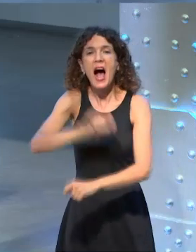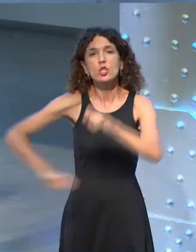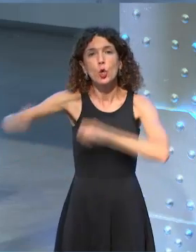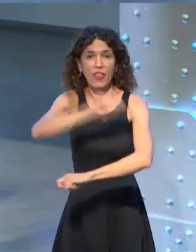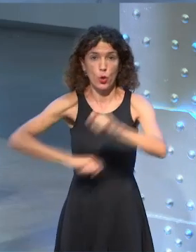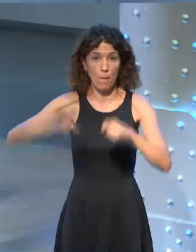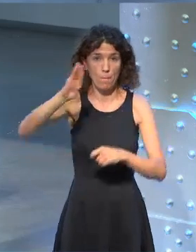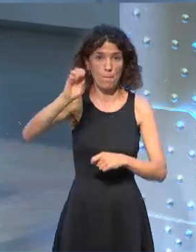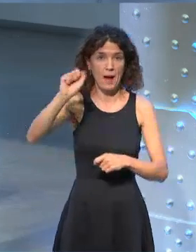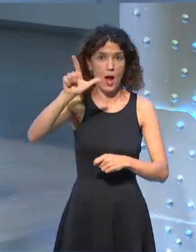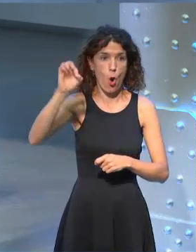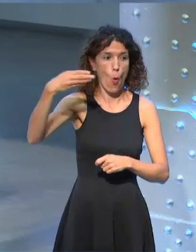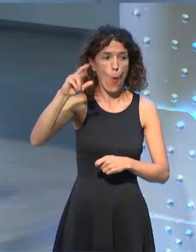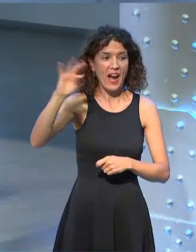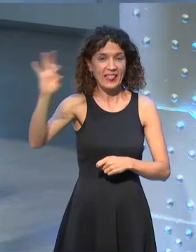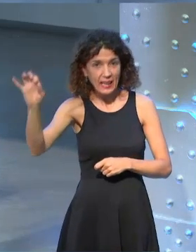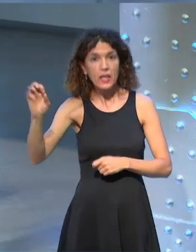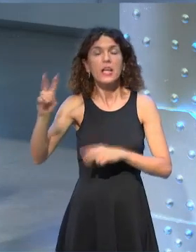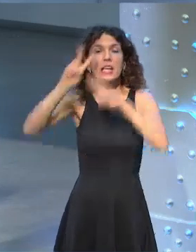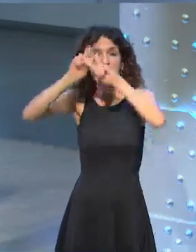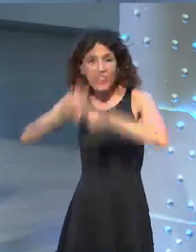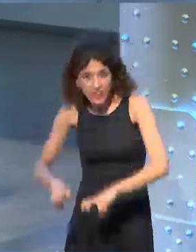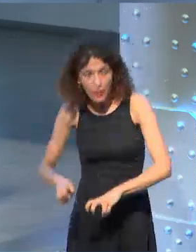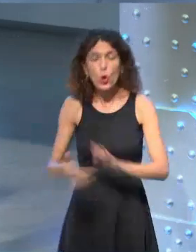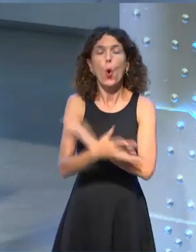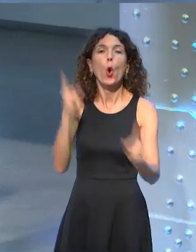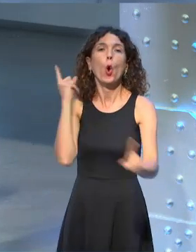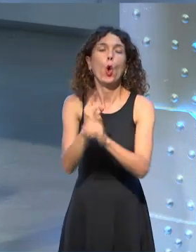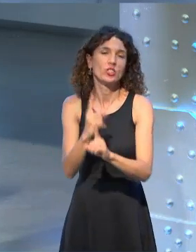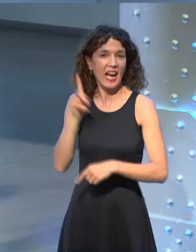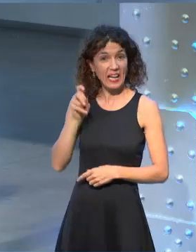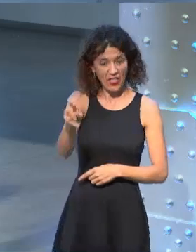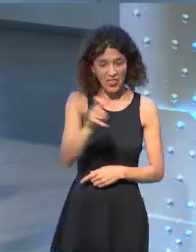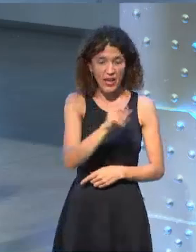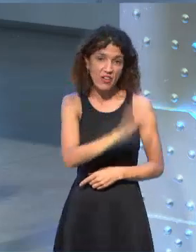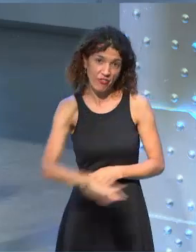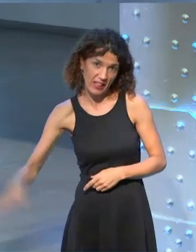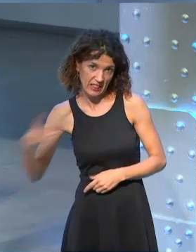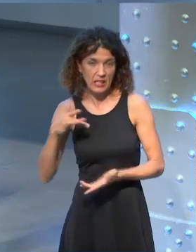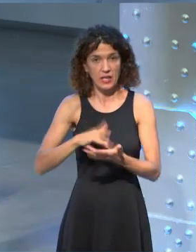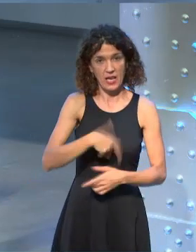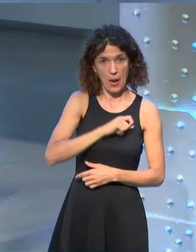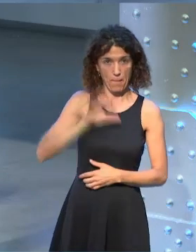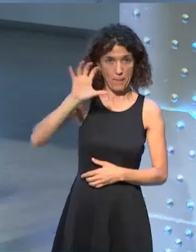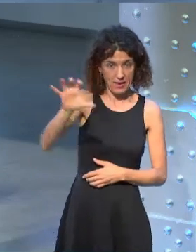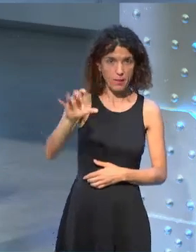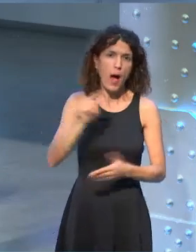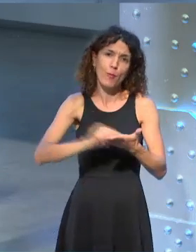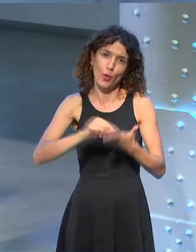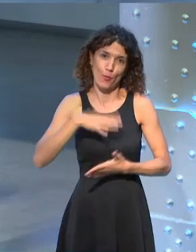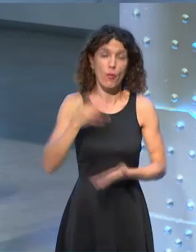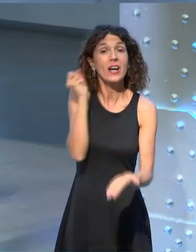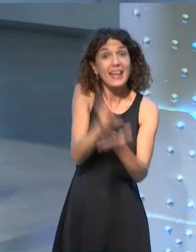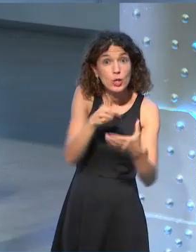Pablo Ugarte, una asociación encargada de la investigación contra el cáncer infantil en España. Apuntároslo.